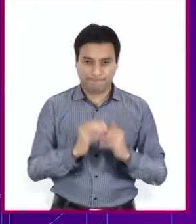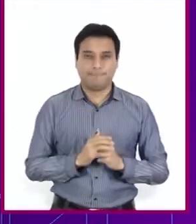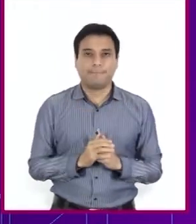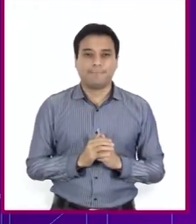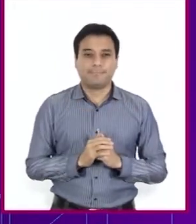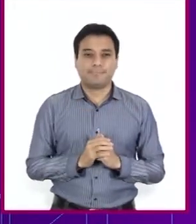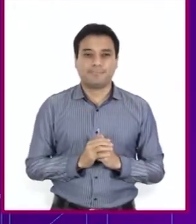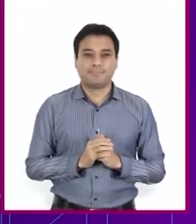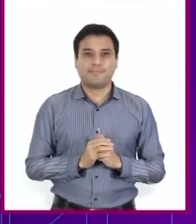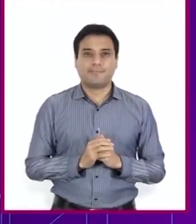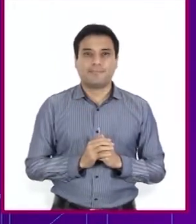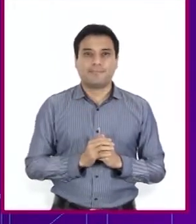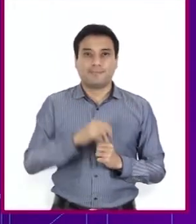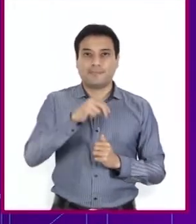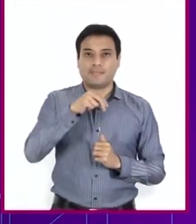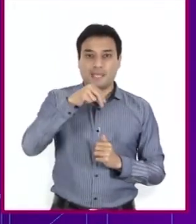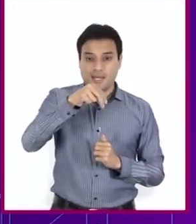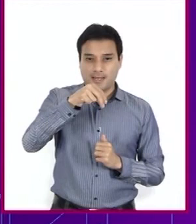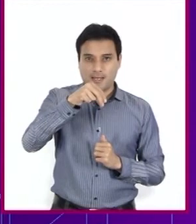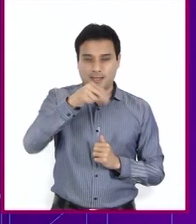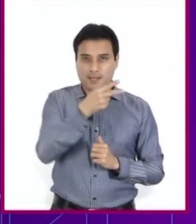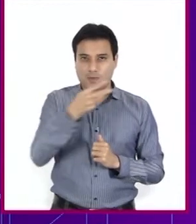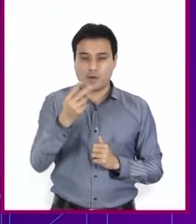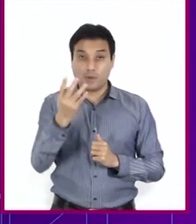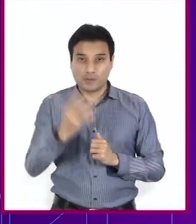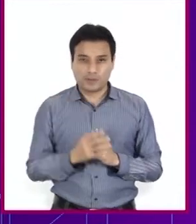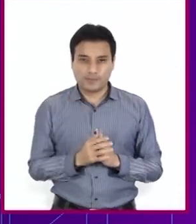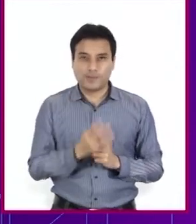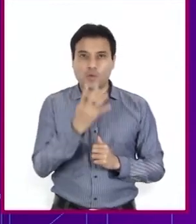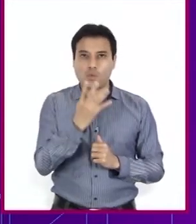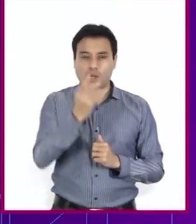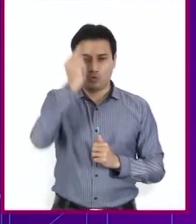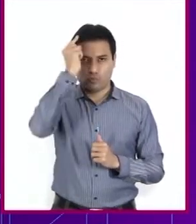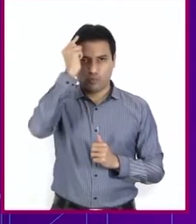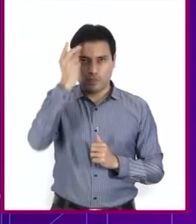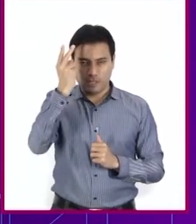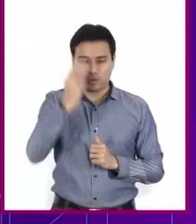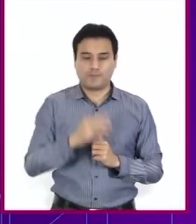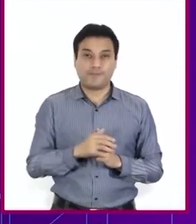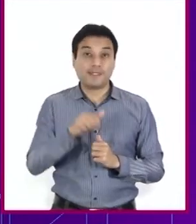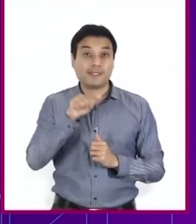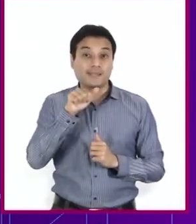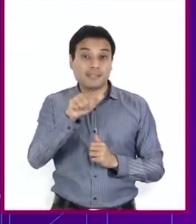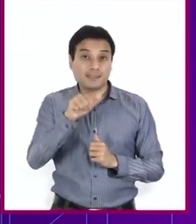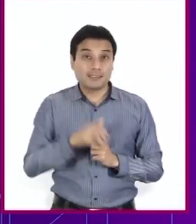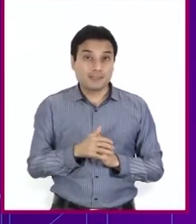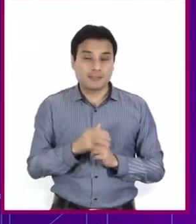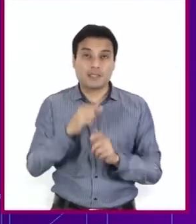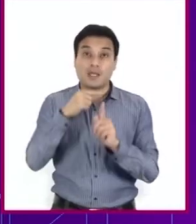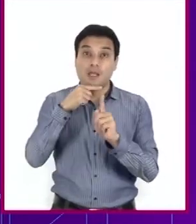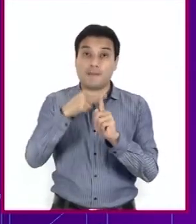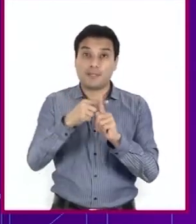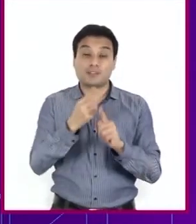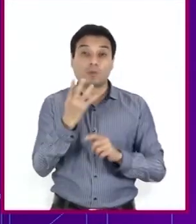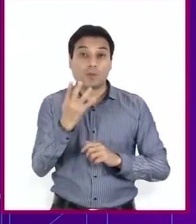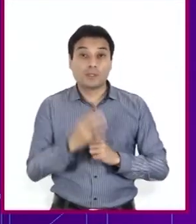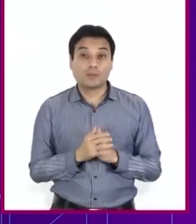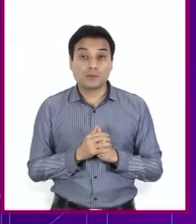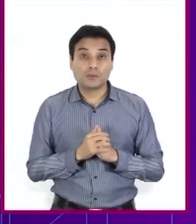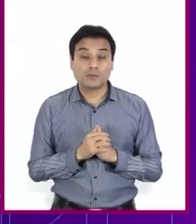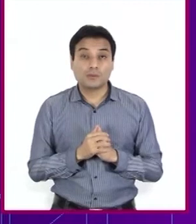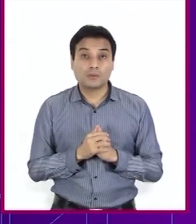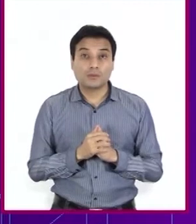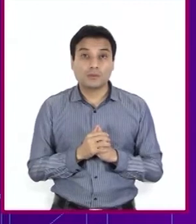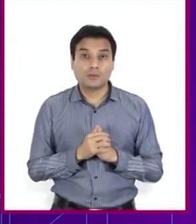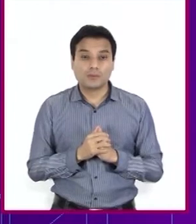Para n igual a 4, tenemos 4 al cuadrado es 16, más 4 es